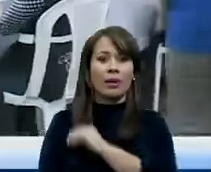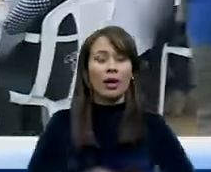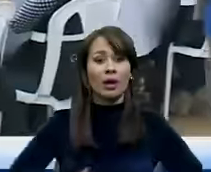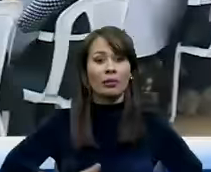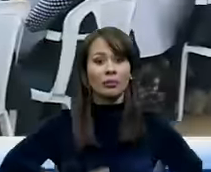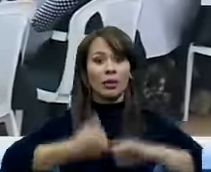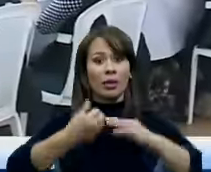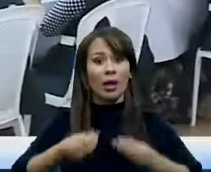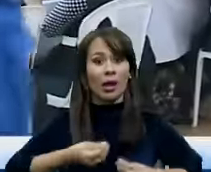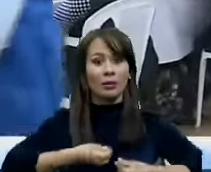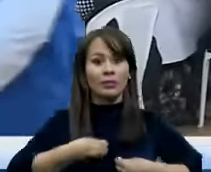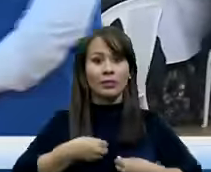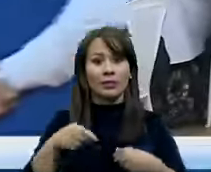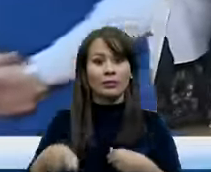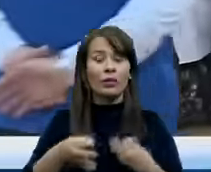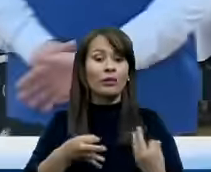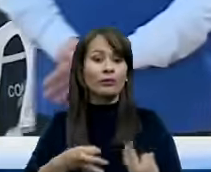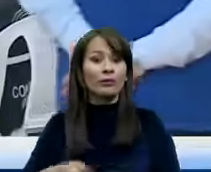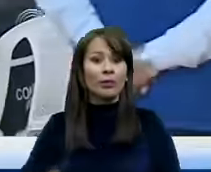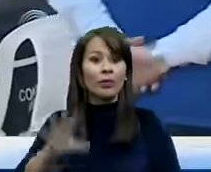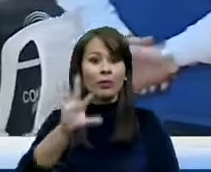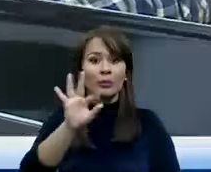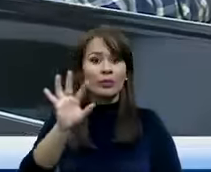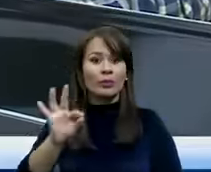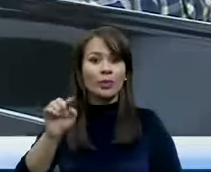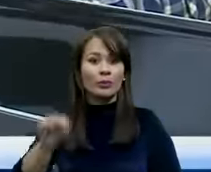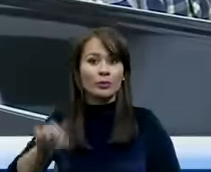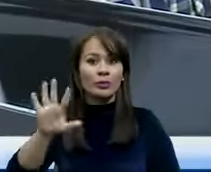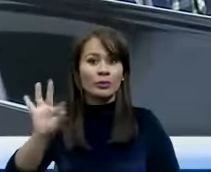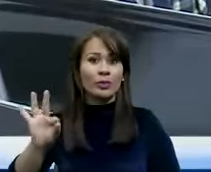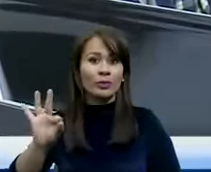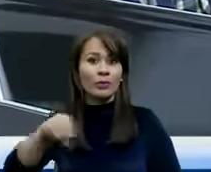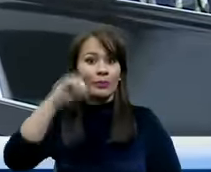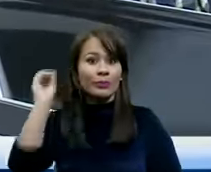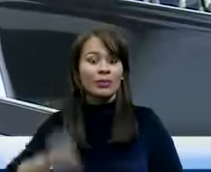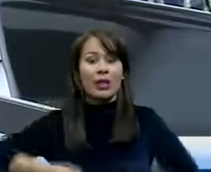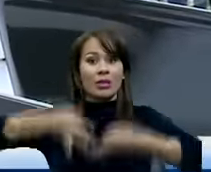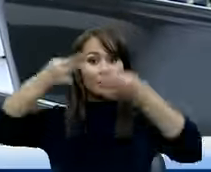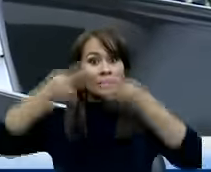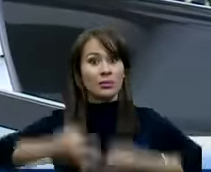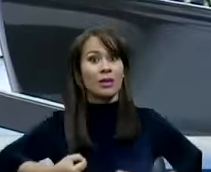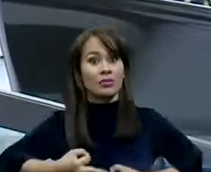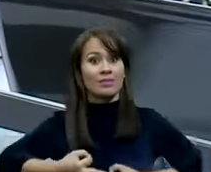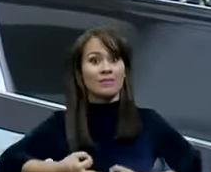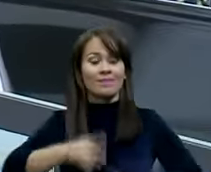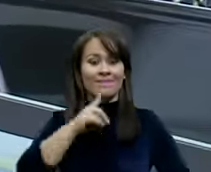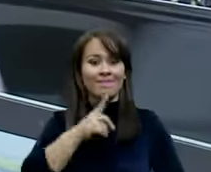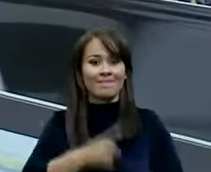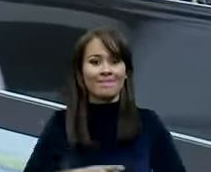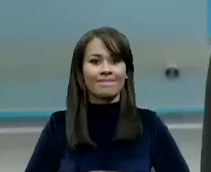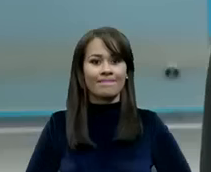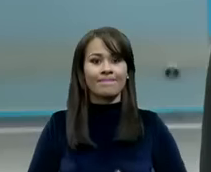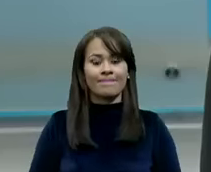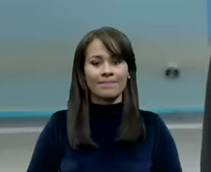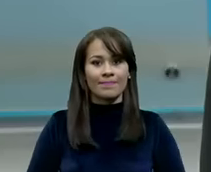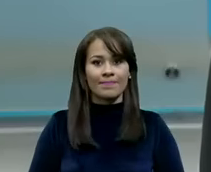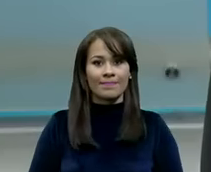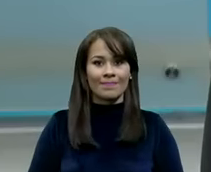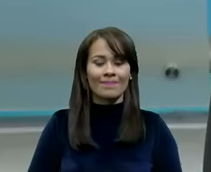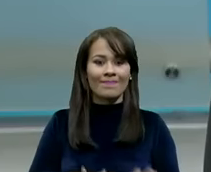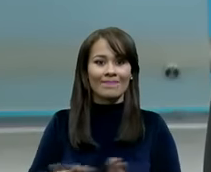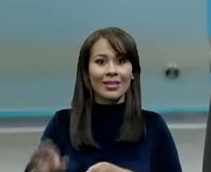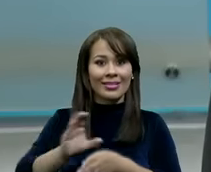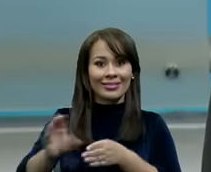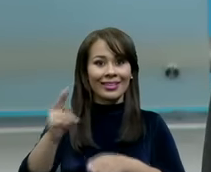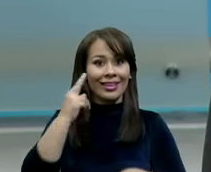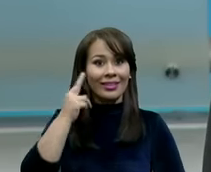autoridades, este sistema tiene el 99.9% de confiabilidad. En Quito informó Adriana Rojas. El